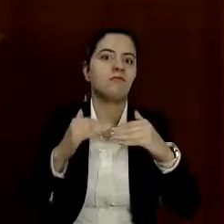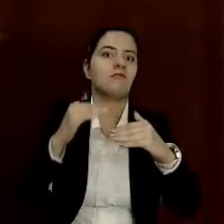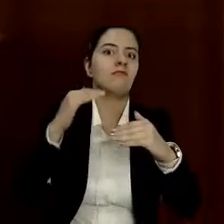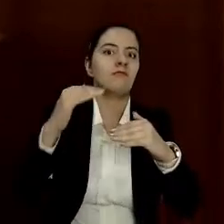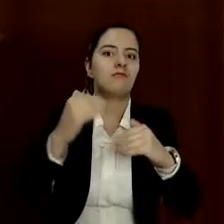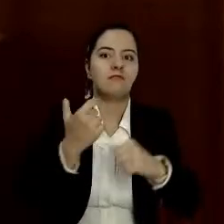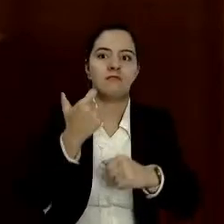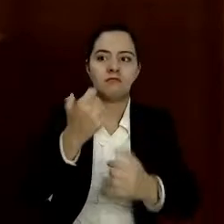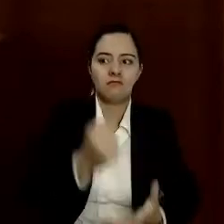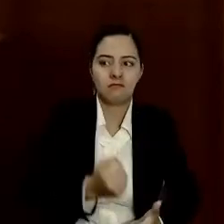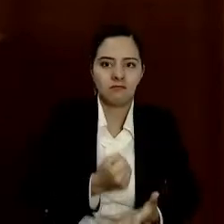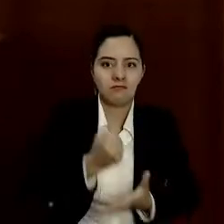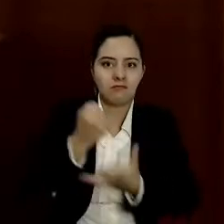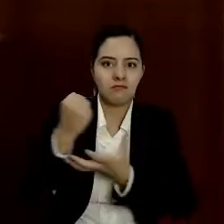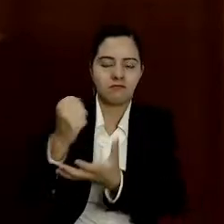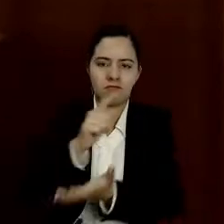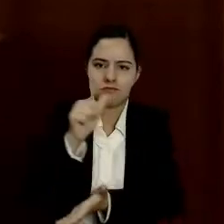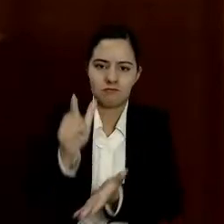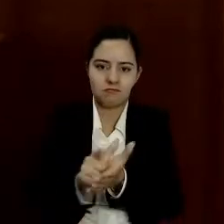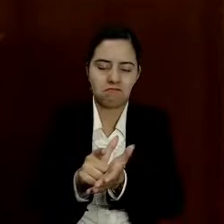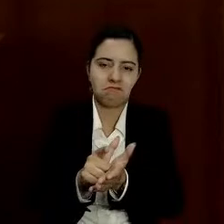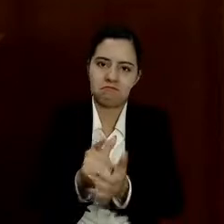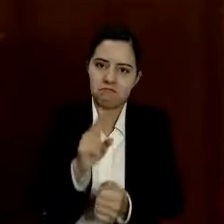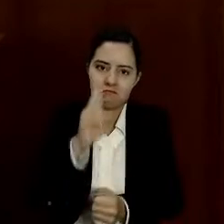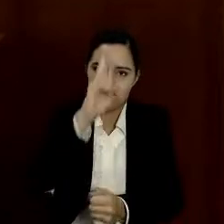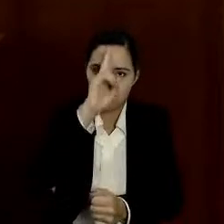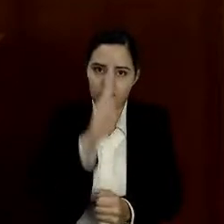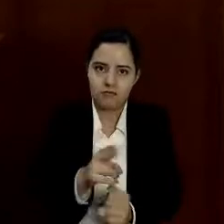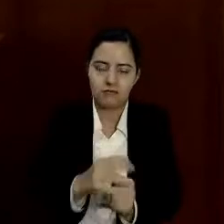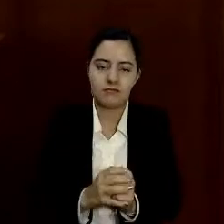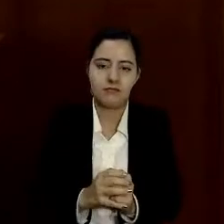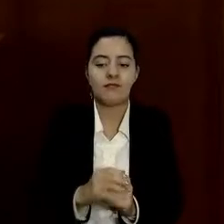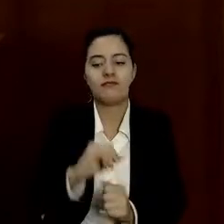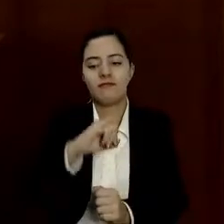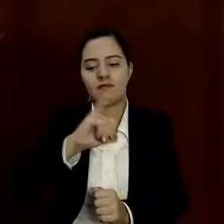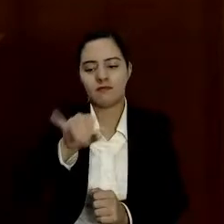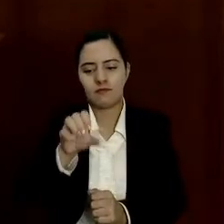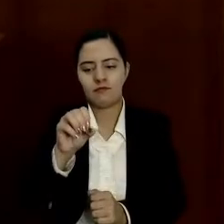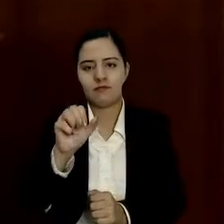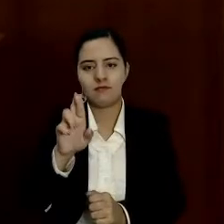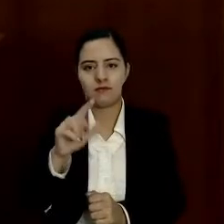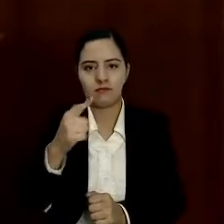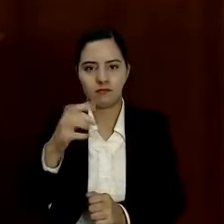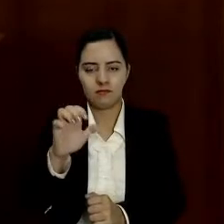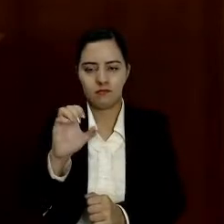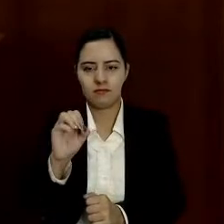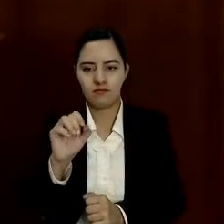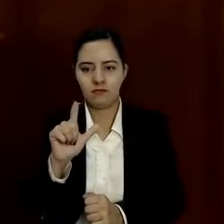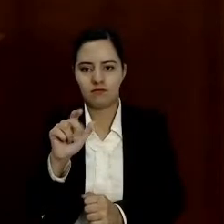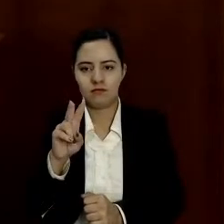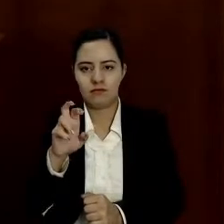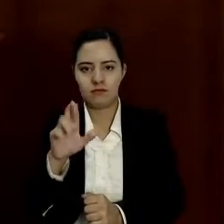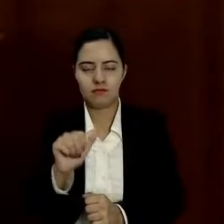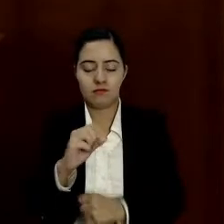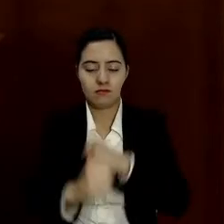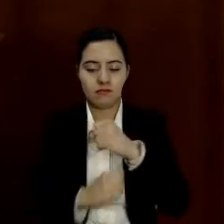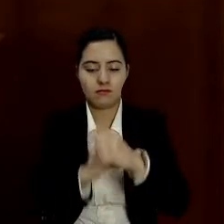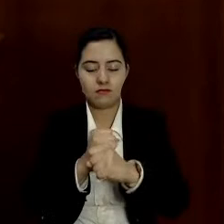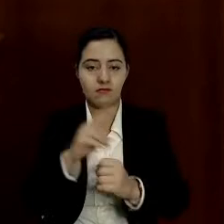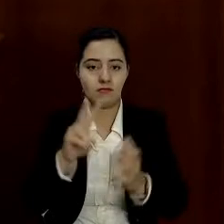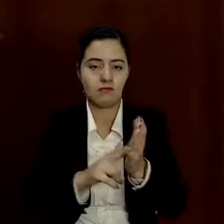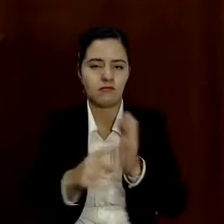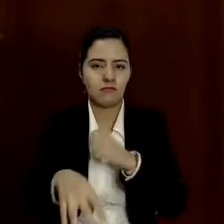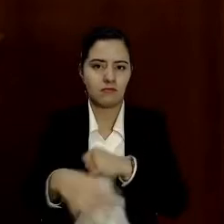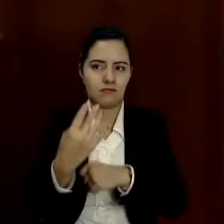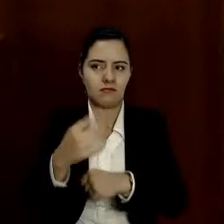que dispone la ley. Por su parte, Jorge Olvera en el 2014 intentó blindar los saqueos firmando